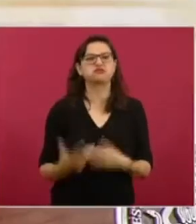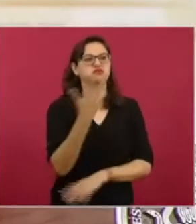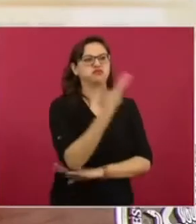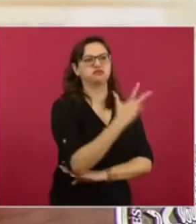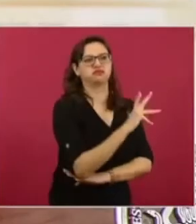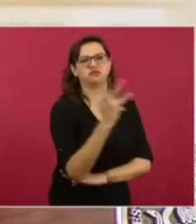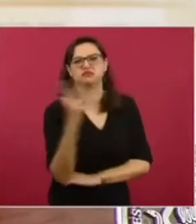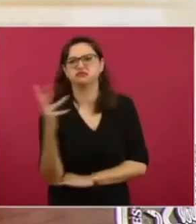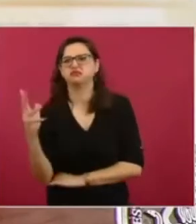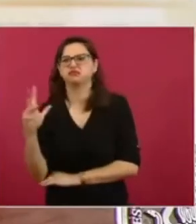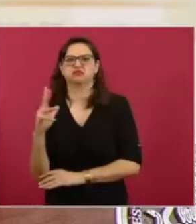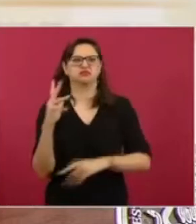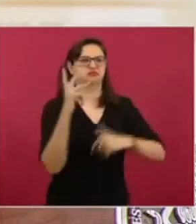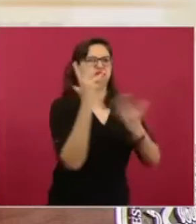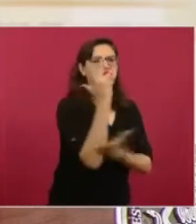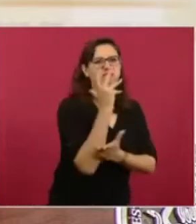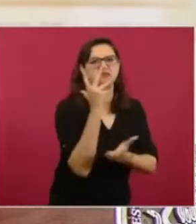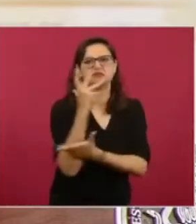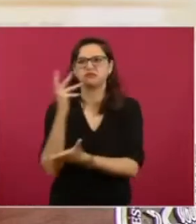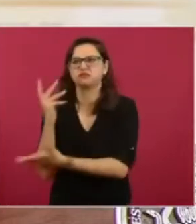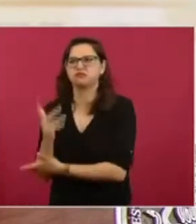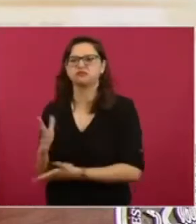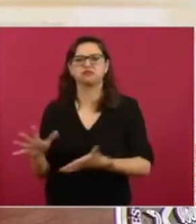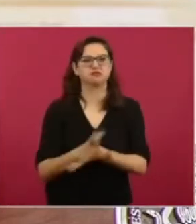la violación de los derechos humanos,